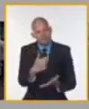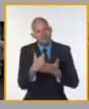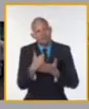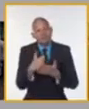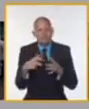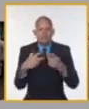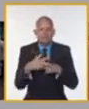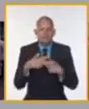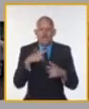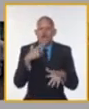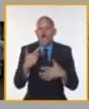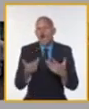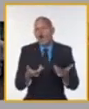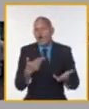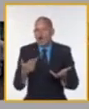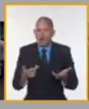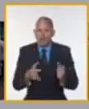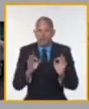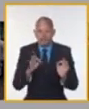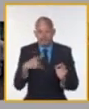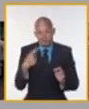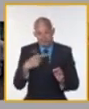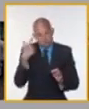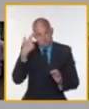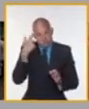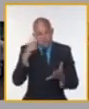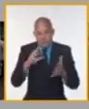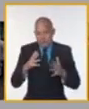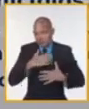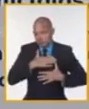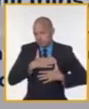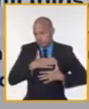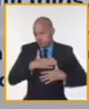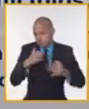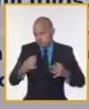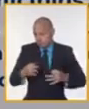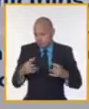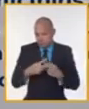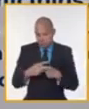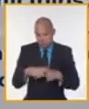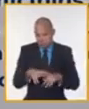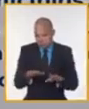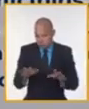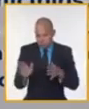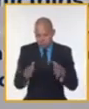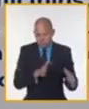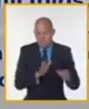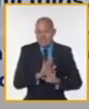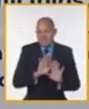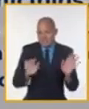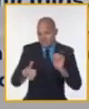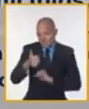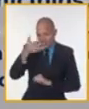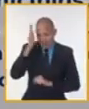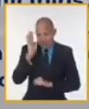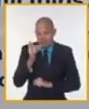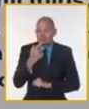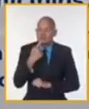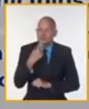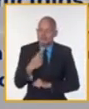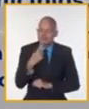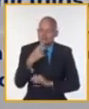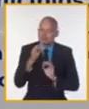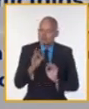con nuestros propios esfuerzos. En función de esto, el primer secretario del partido, con